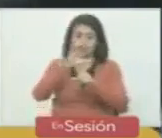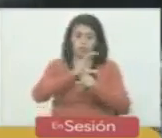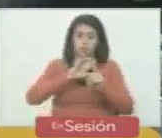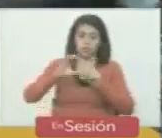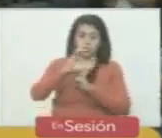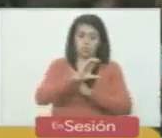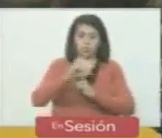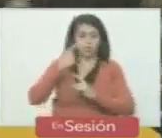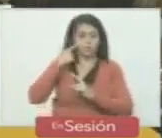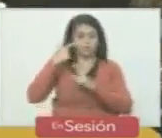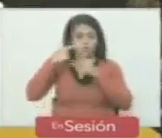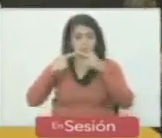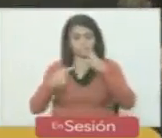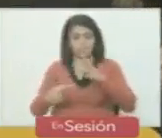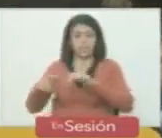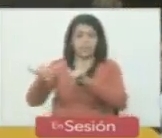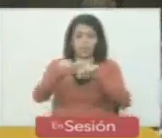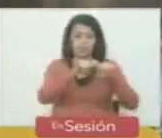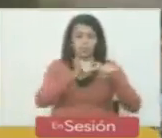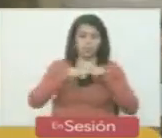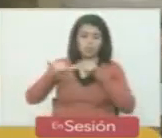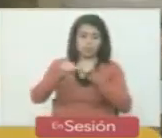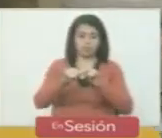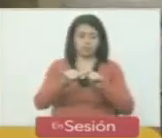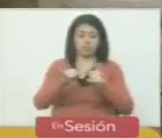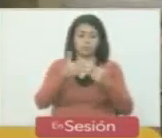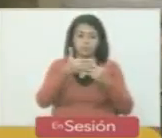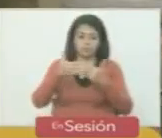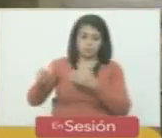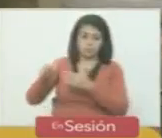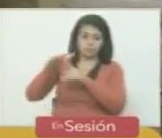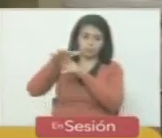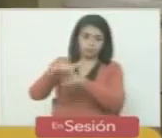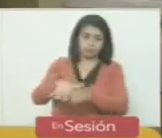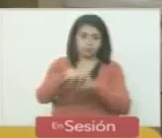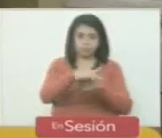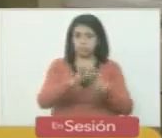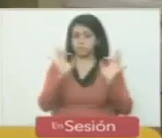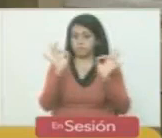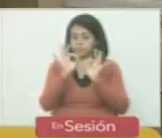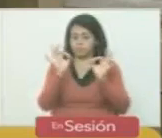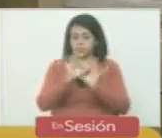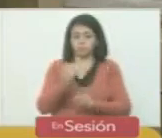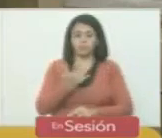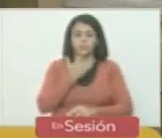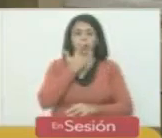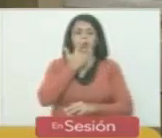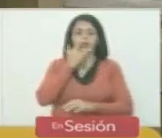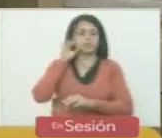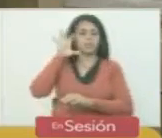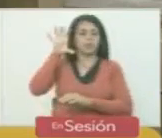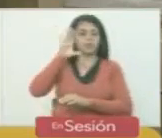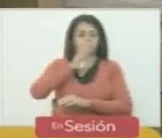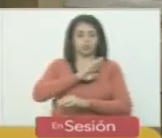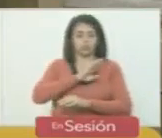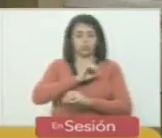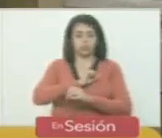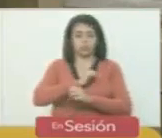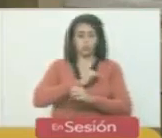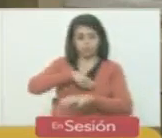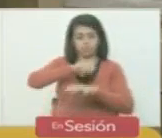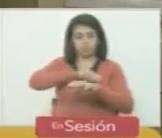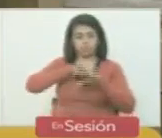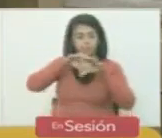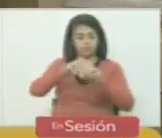en condiciones de igualdad, sin discriminación ni subordinación alguna, valiente y patriota, que desde los